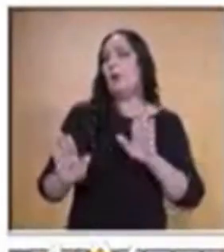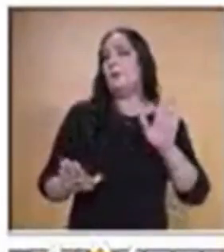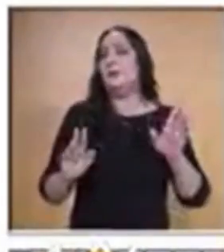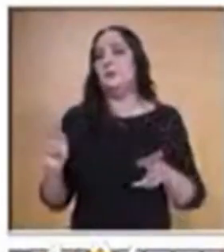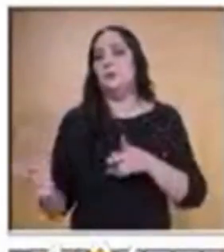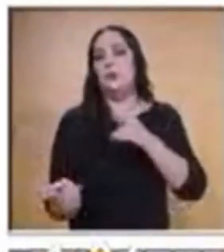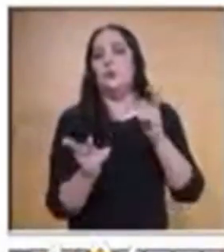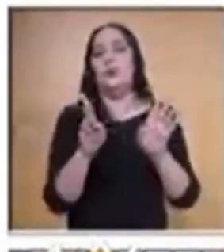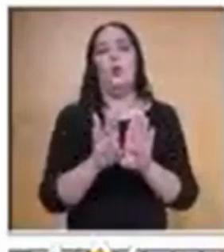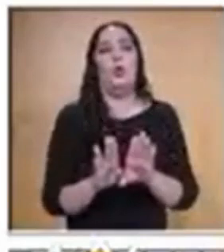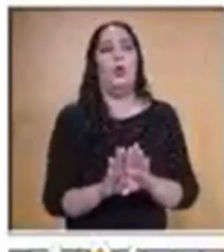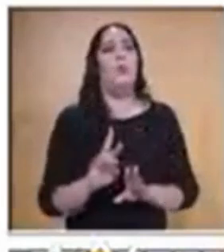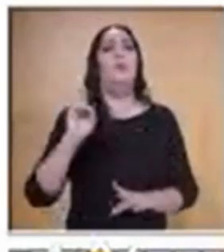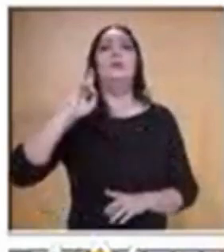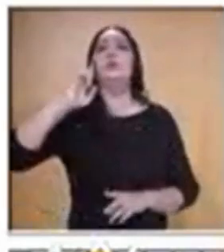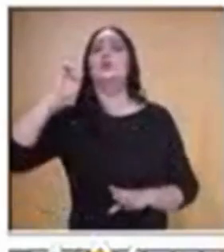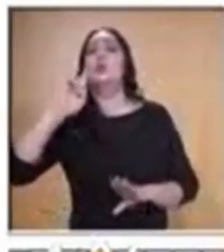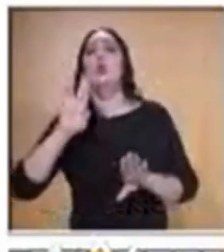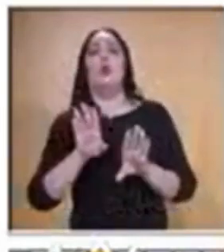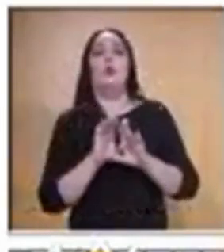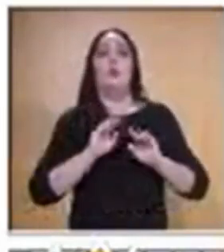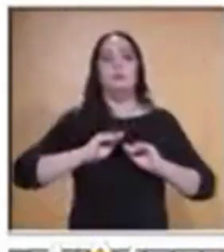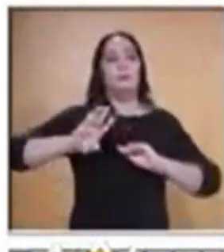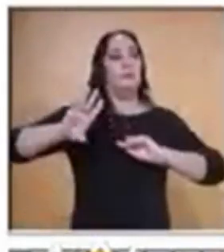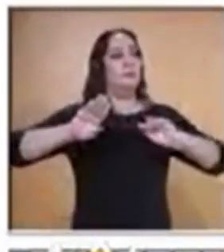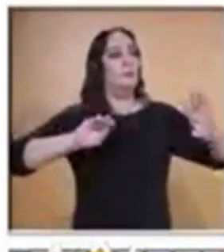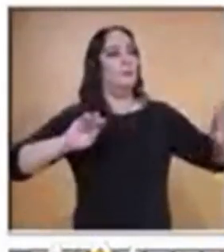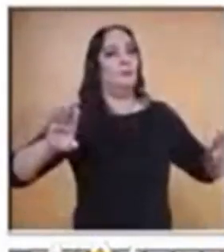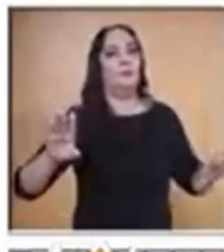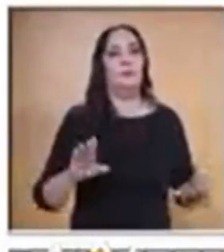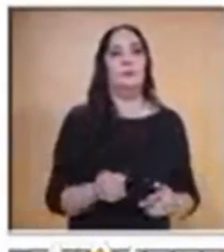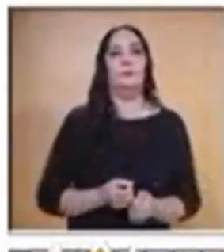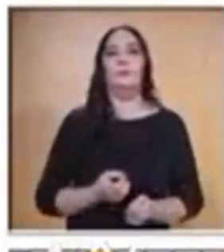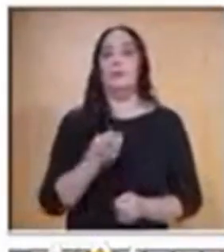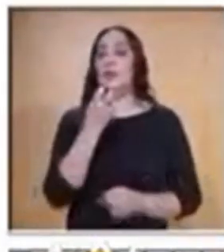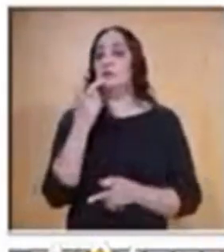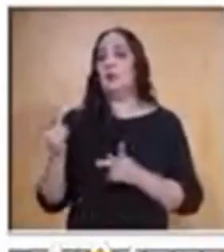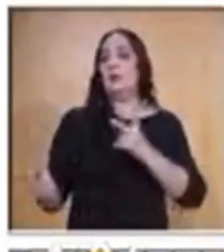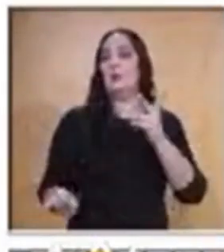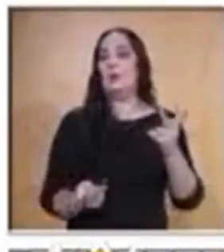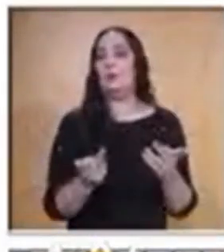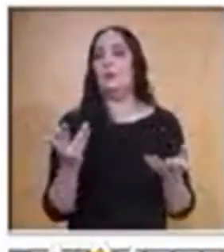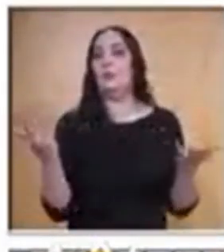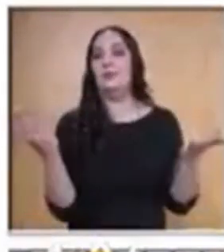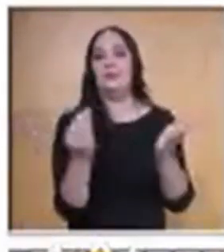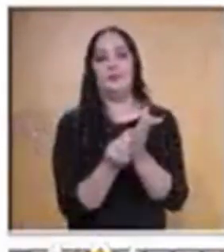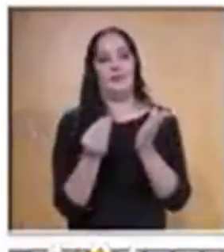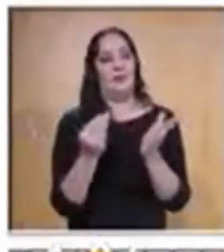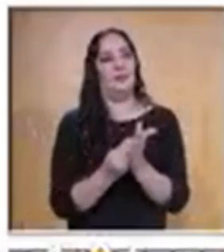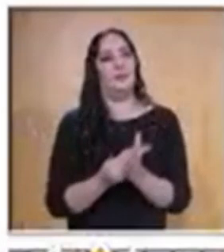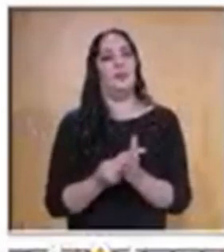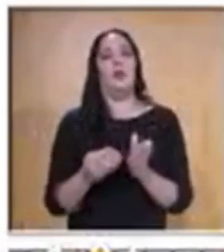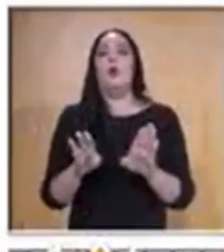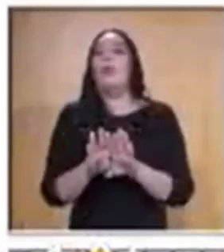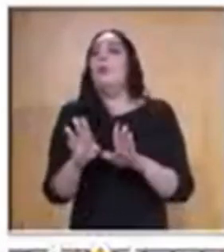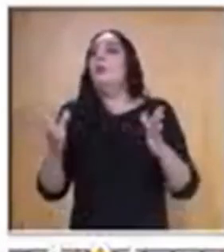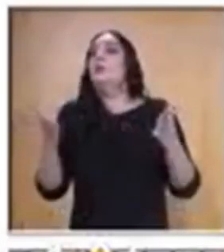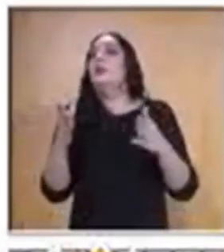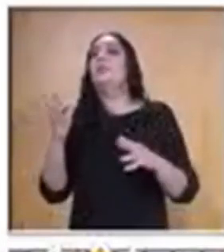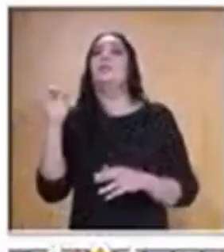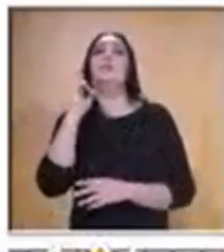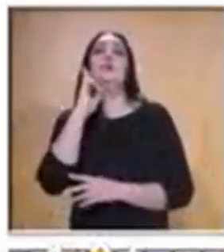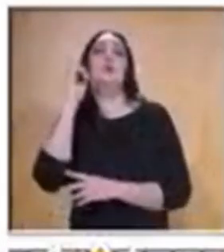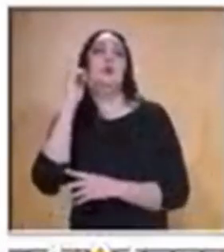vez cómo se produce el sonido y cómo se propaga? Esa es la pregunta que va a detonar esta clase, maestra. ¿Cómo se produce el sonido? ¿Cómo